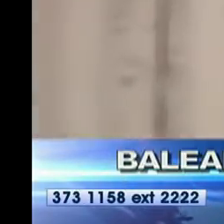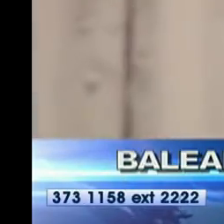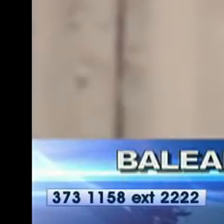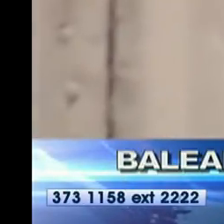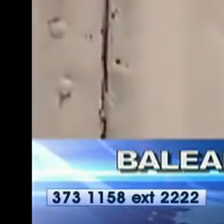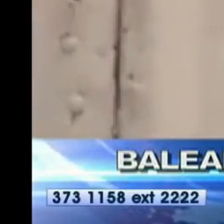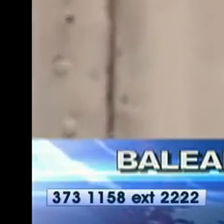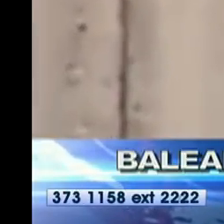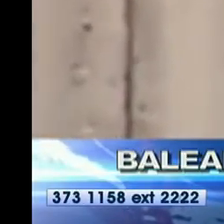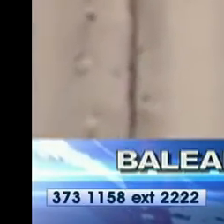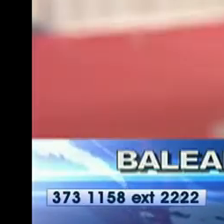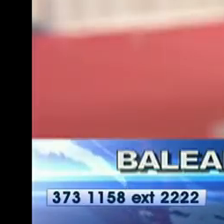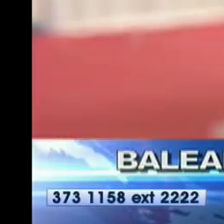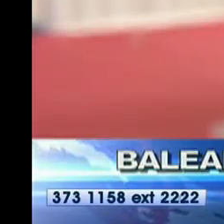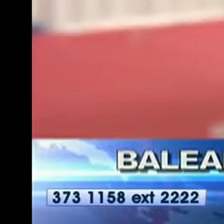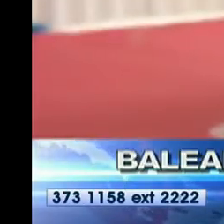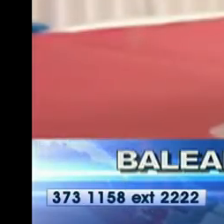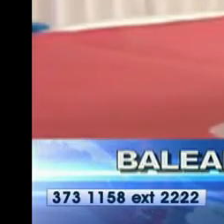Guayaquil.